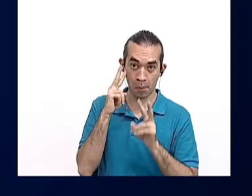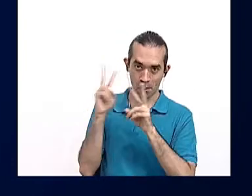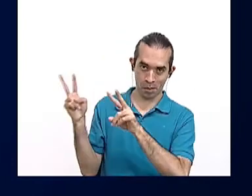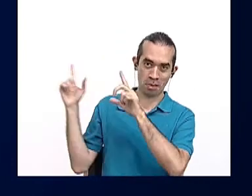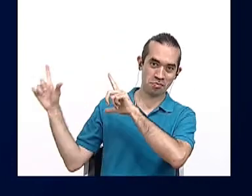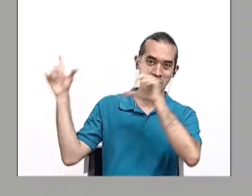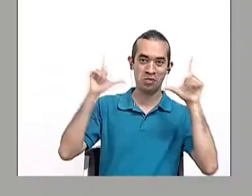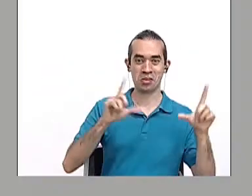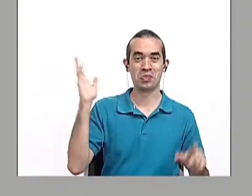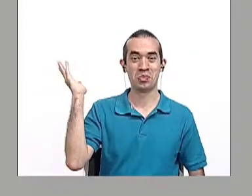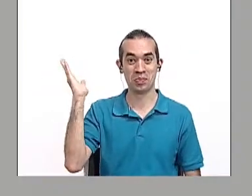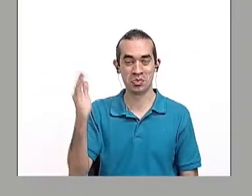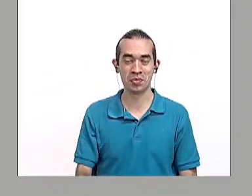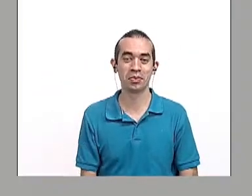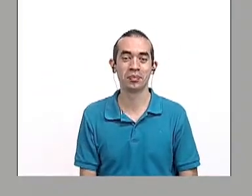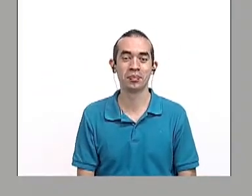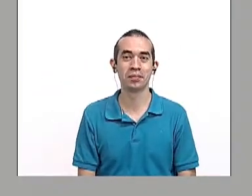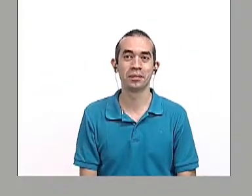presentación.